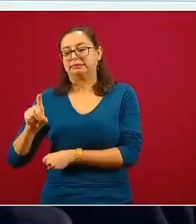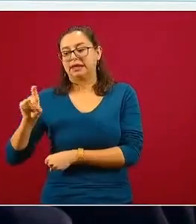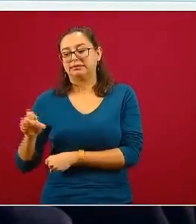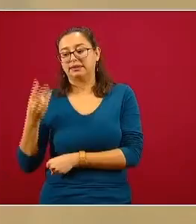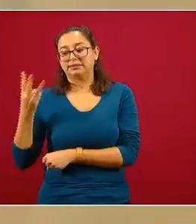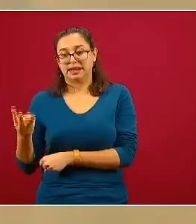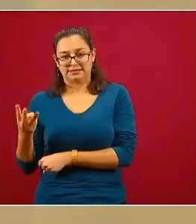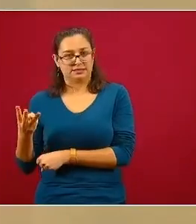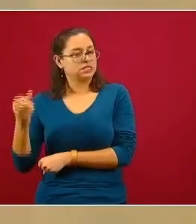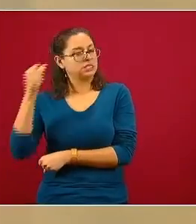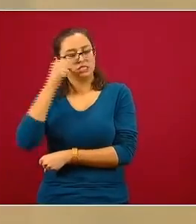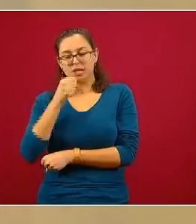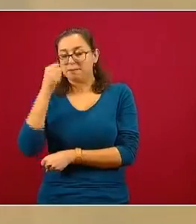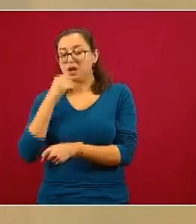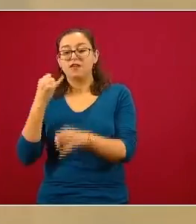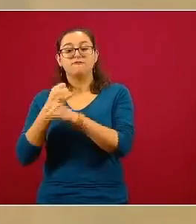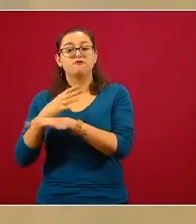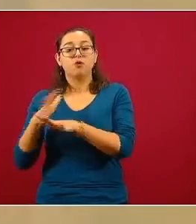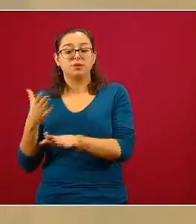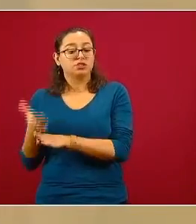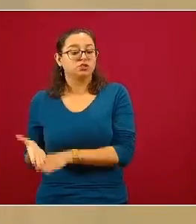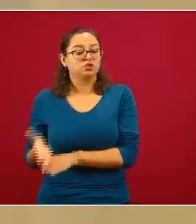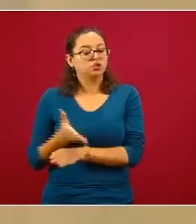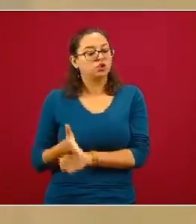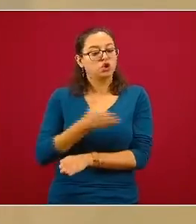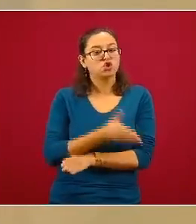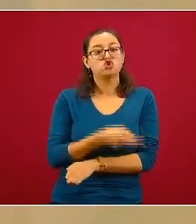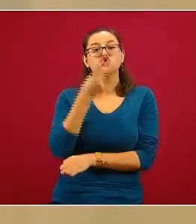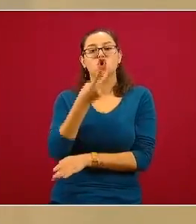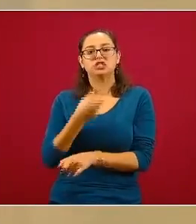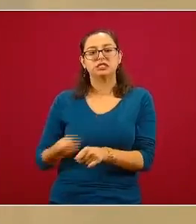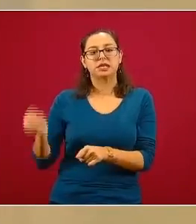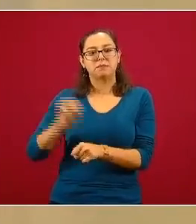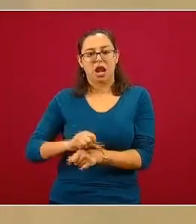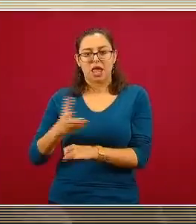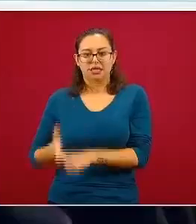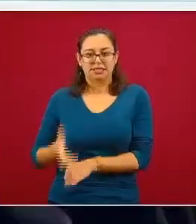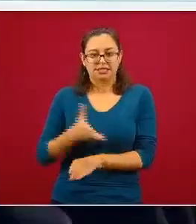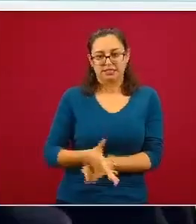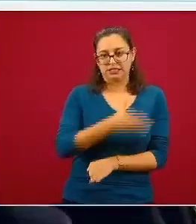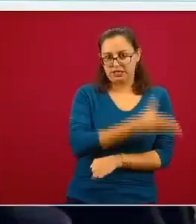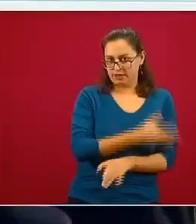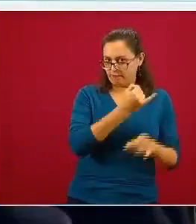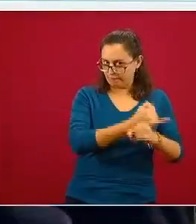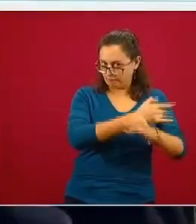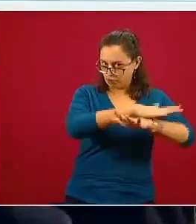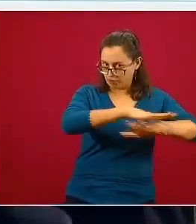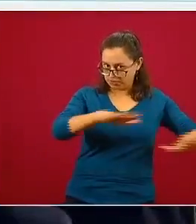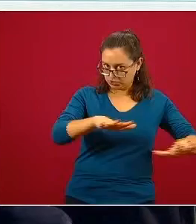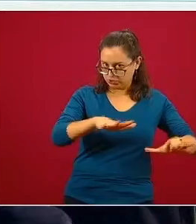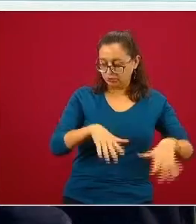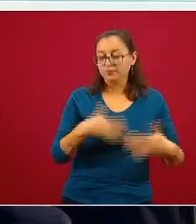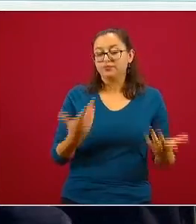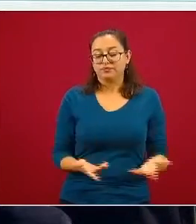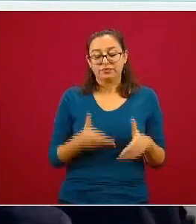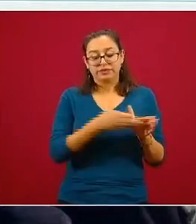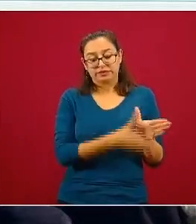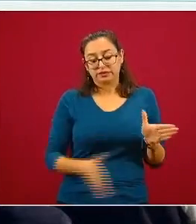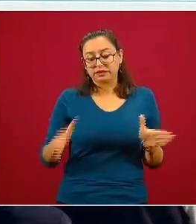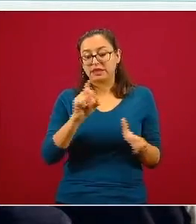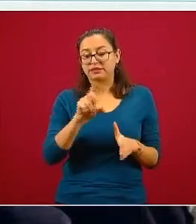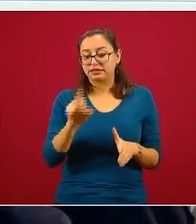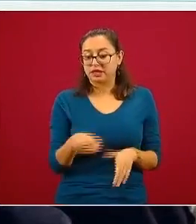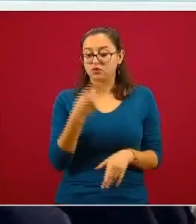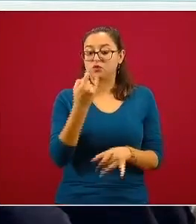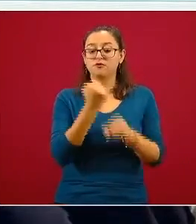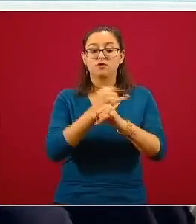2 semanas atrás, precisamente para quitar el sesgo de información, del retraso y la confirmación. Por lo tanto, ya la semana 31 es una